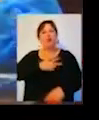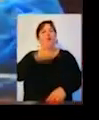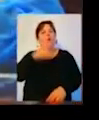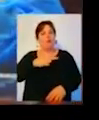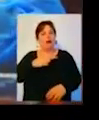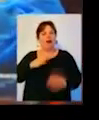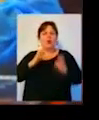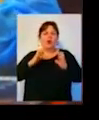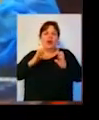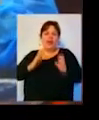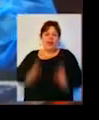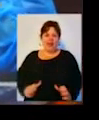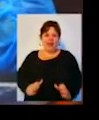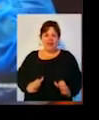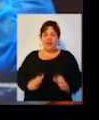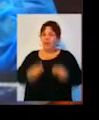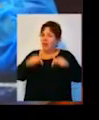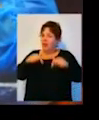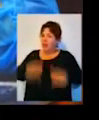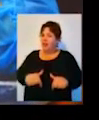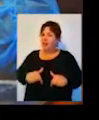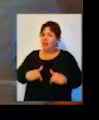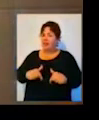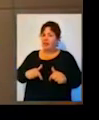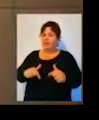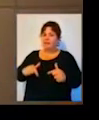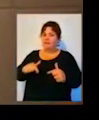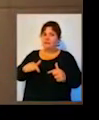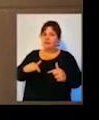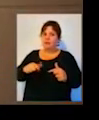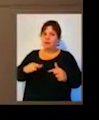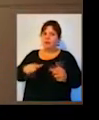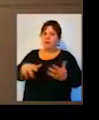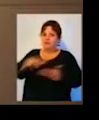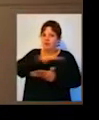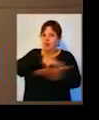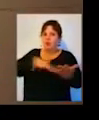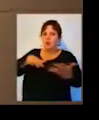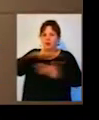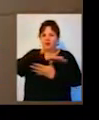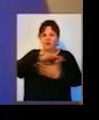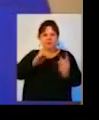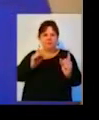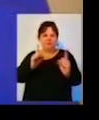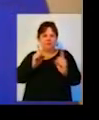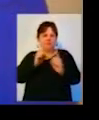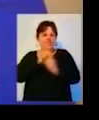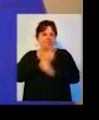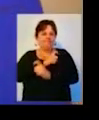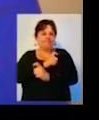¿Qué el Ministerio de Salud